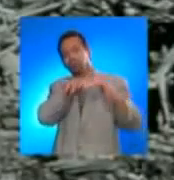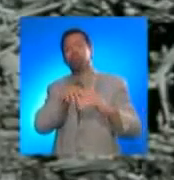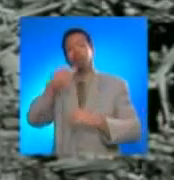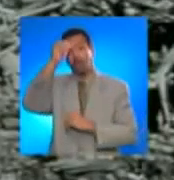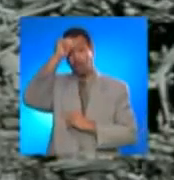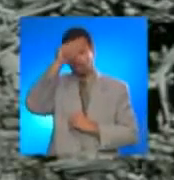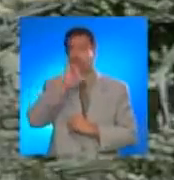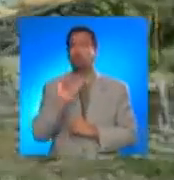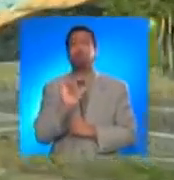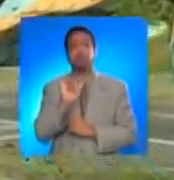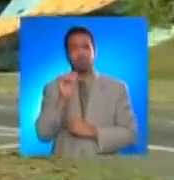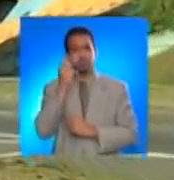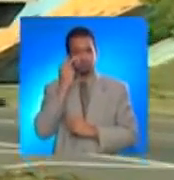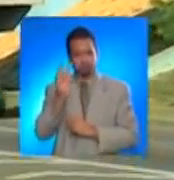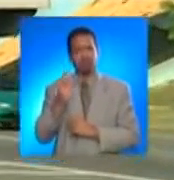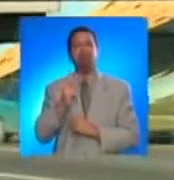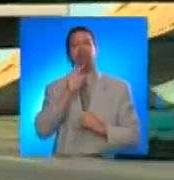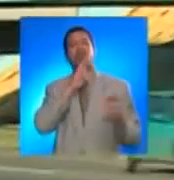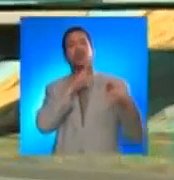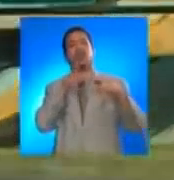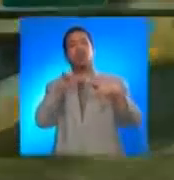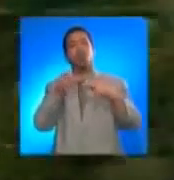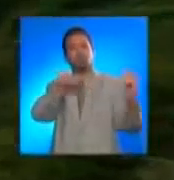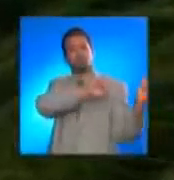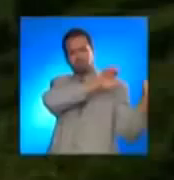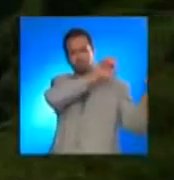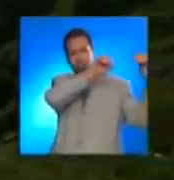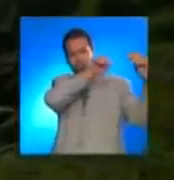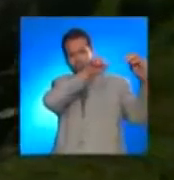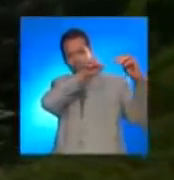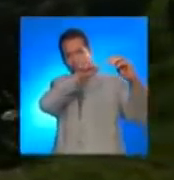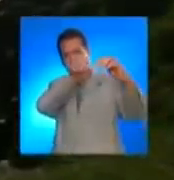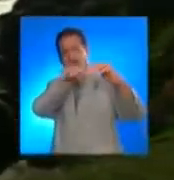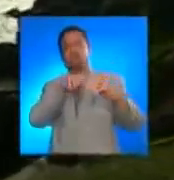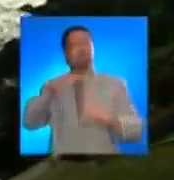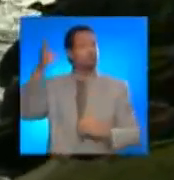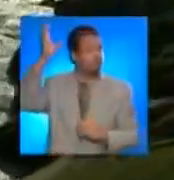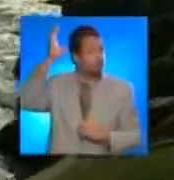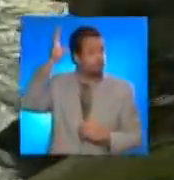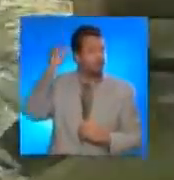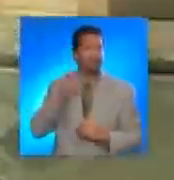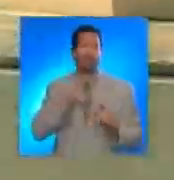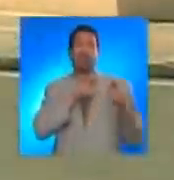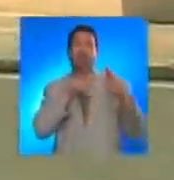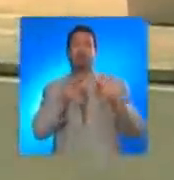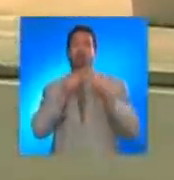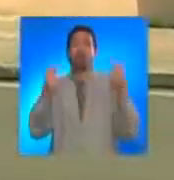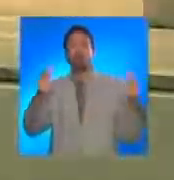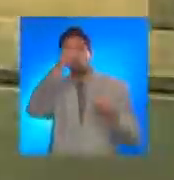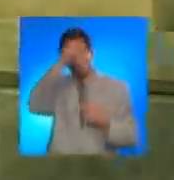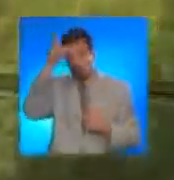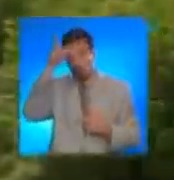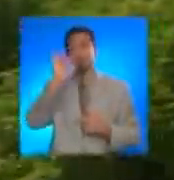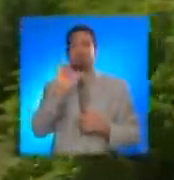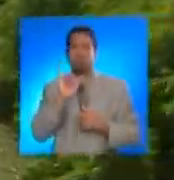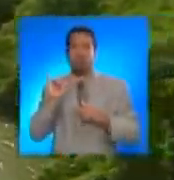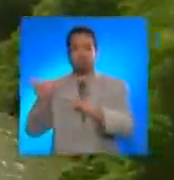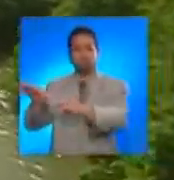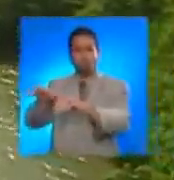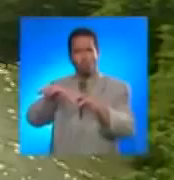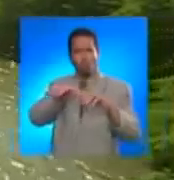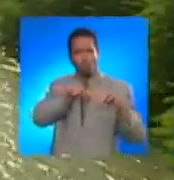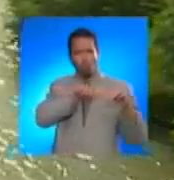se retiró una hora después del terremoto. Aquí, una pequeña embarcación anclada a unos 150 pies de la playa, donde el agua